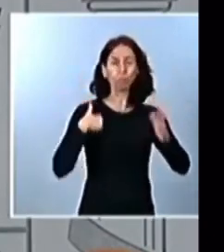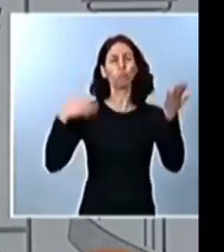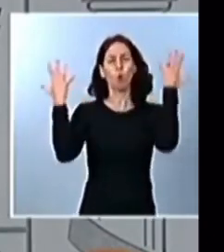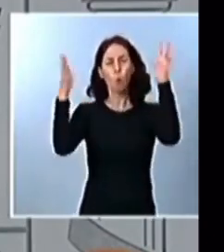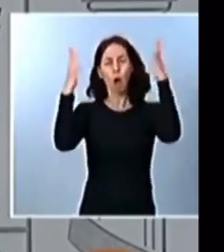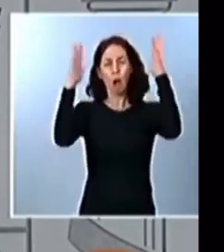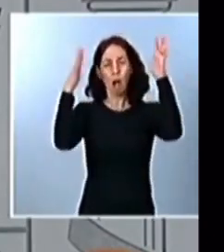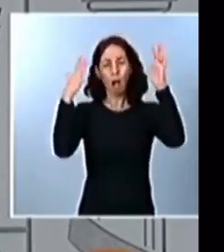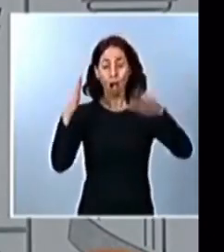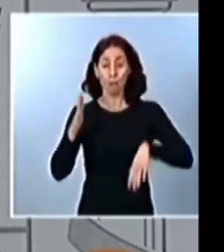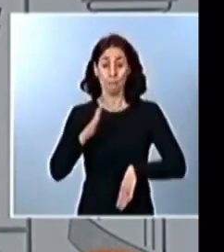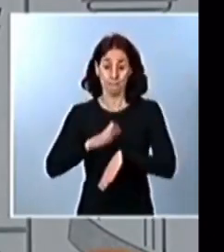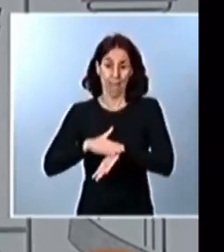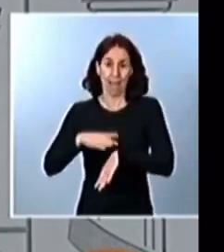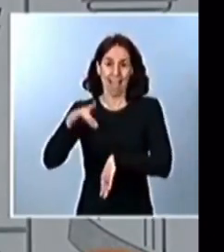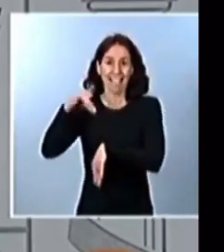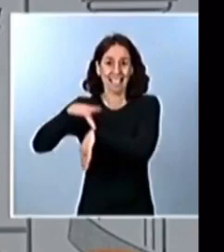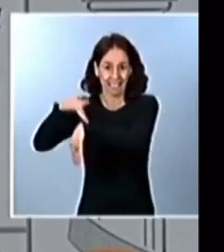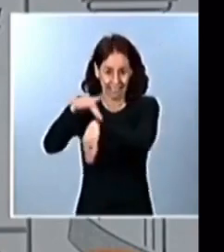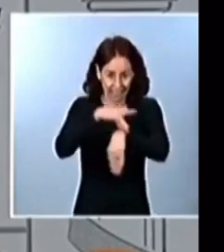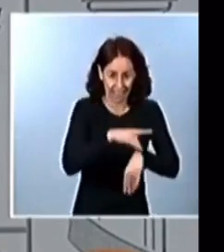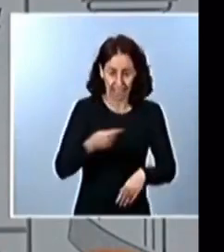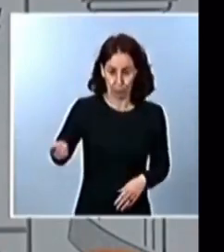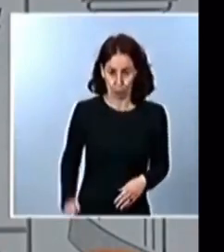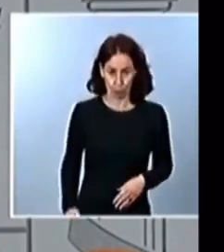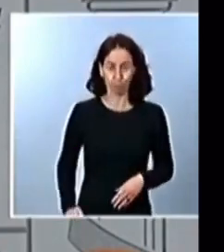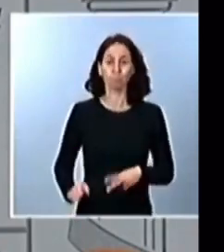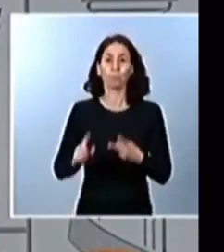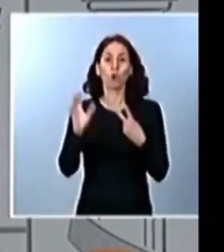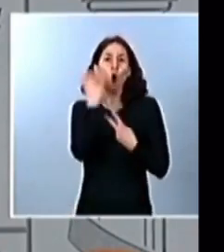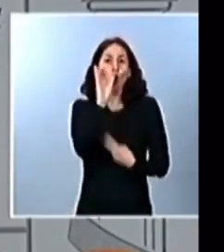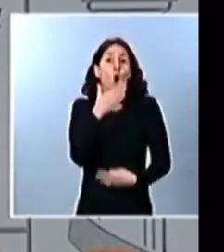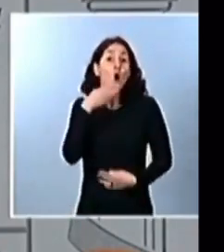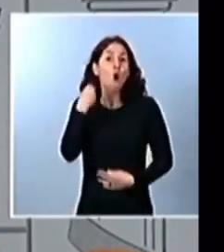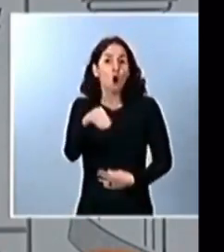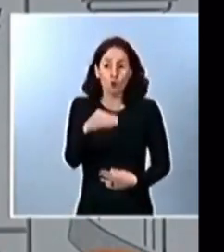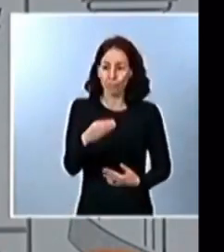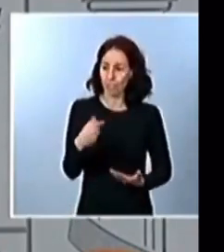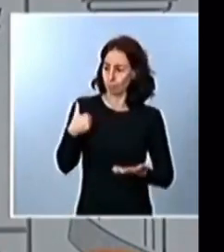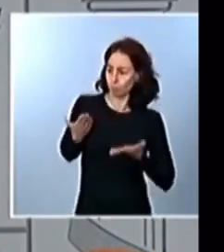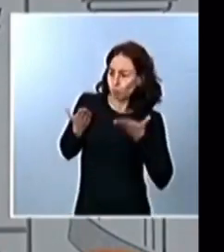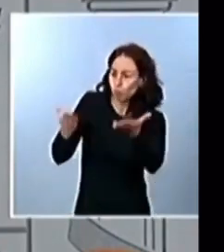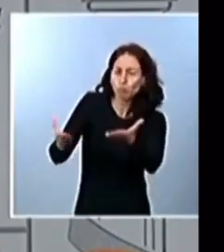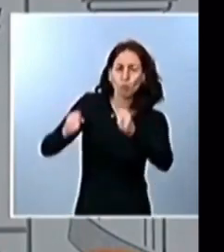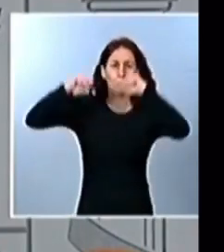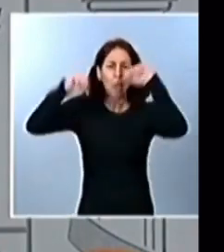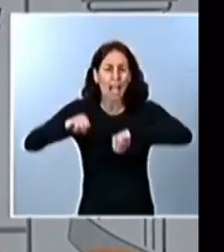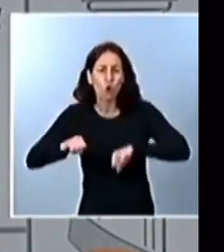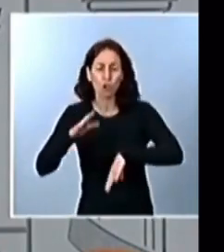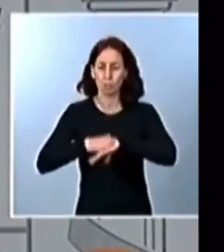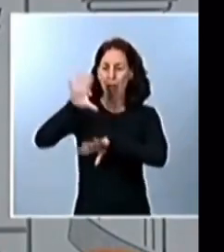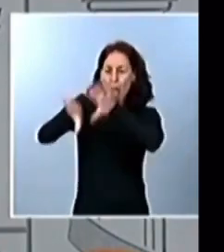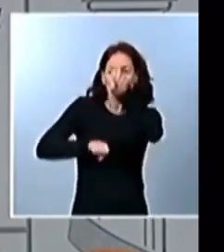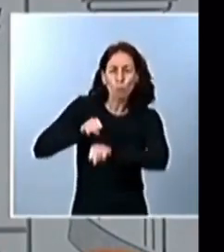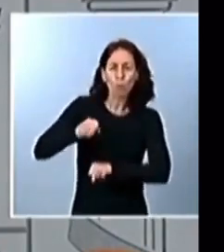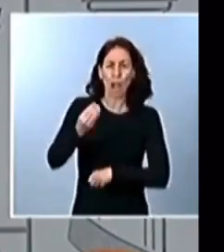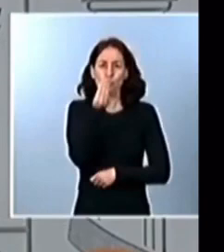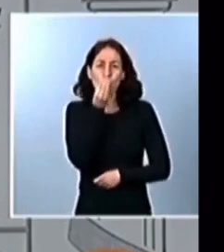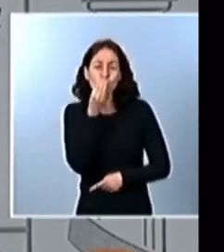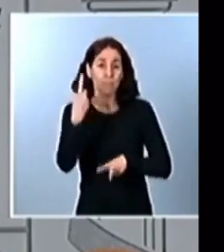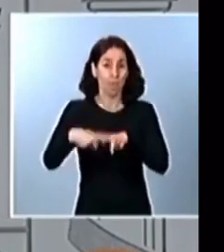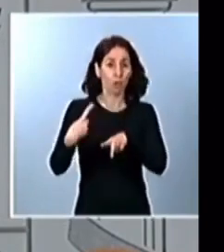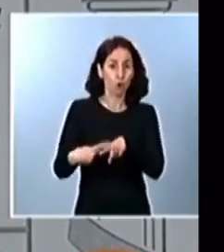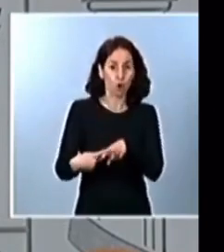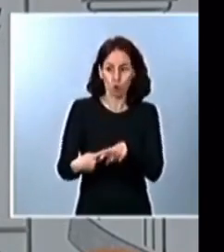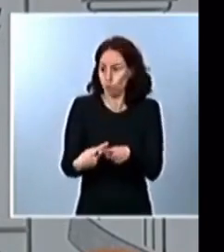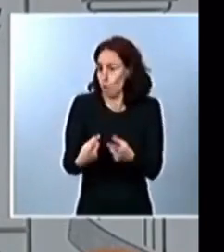a personas mayores a comprar comida, cualquier necesidad en la tienda de al lado en nuestro